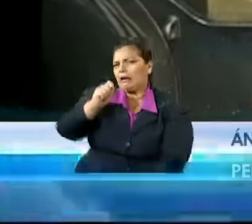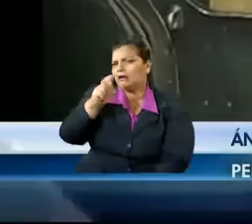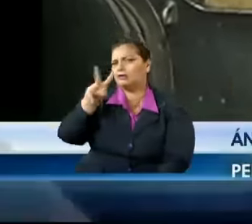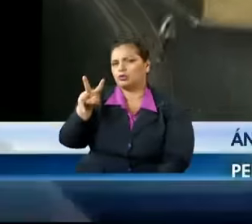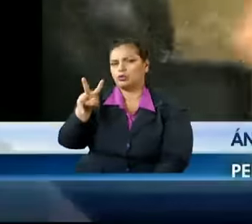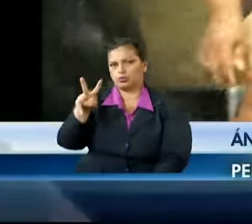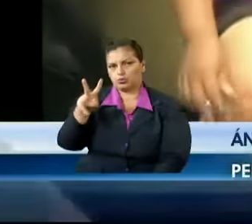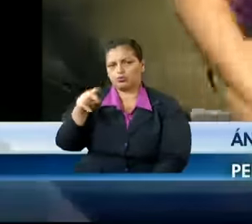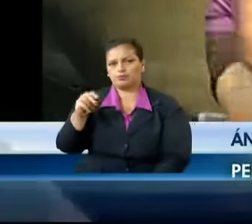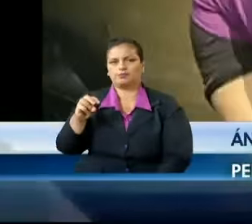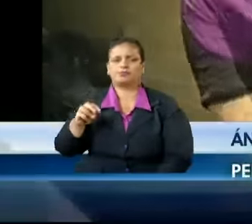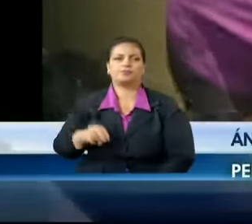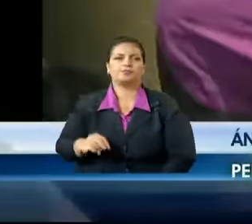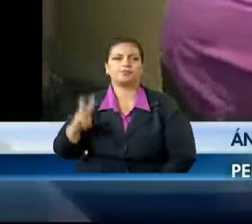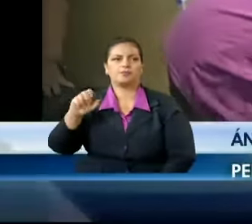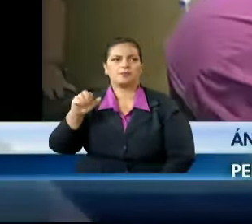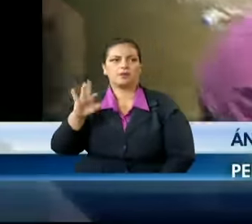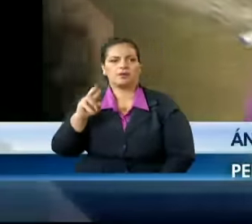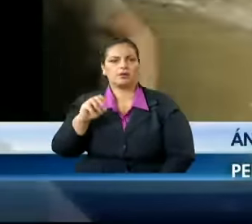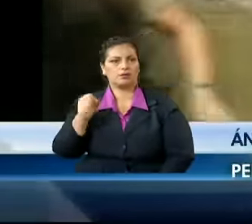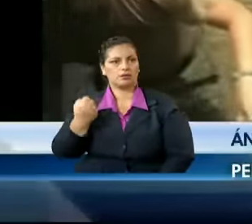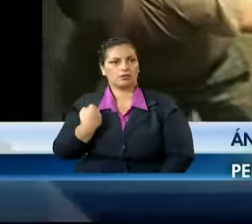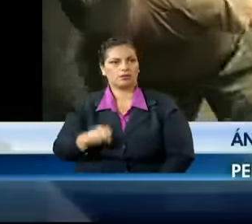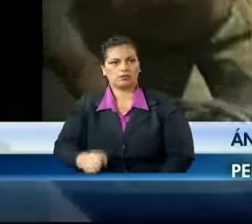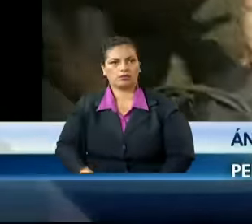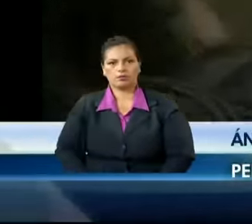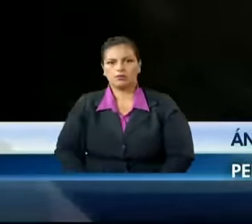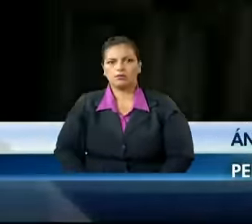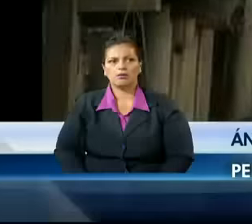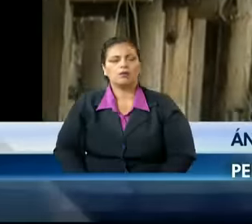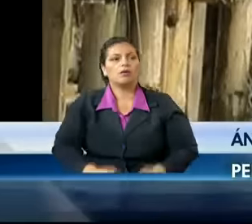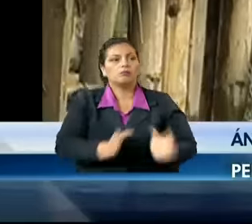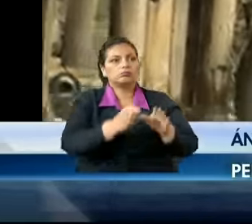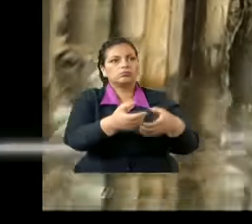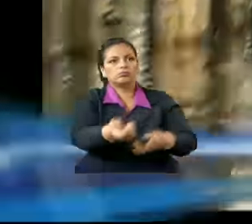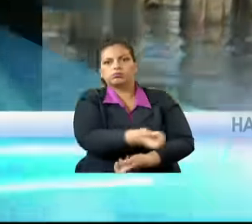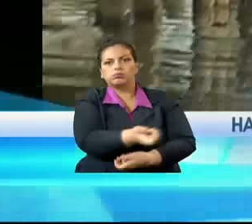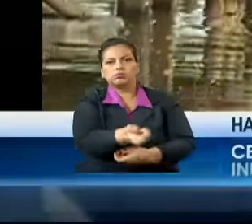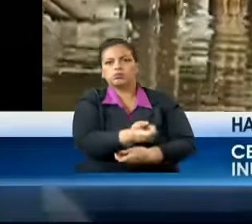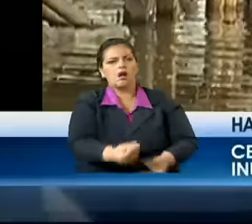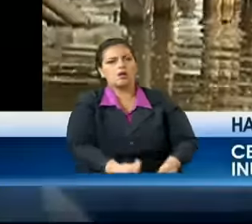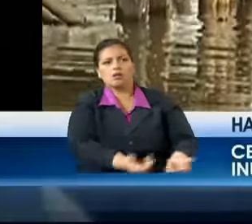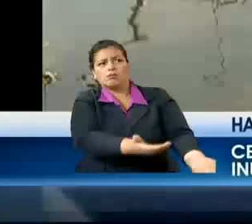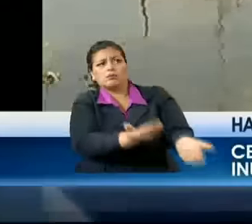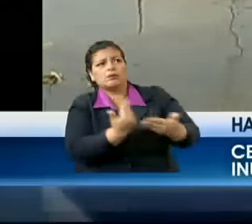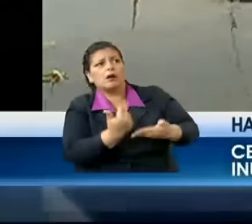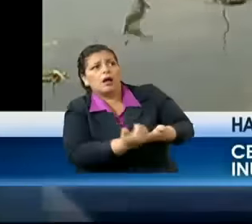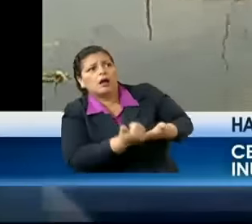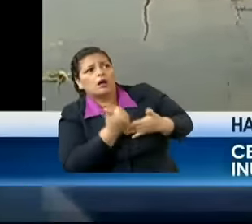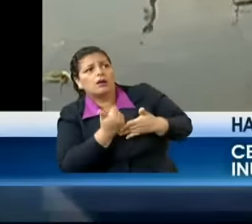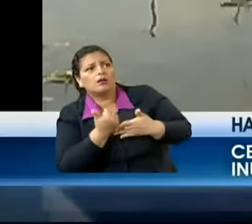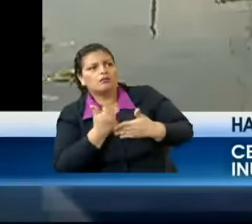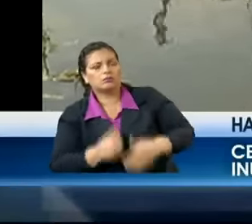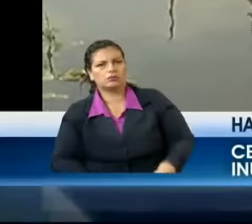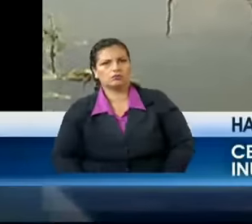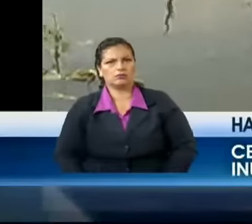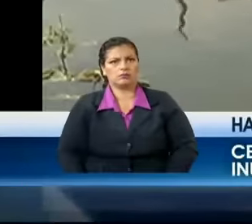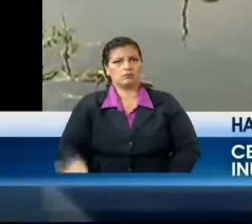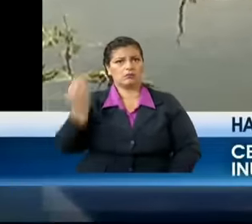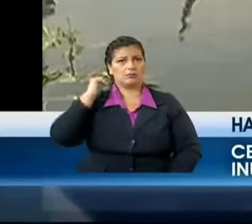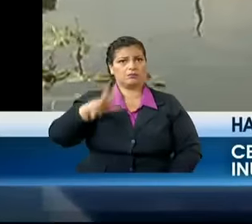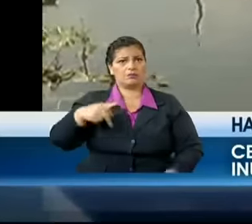vestirnos. Nos sacaron el cuerpo bombero con los botes. La lluvia que cayó el pasado 3 de marzo, aseguran que fue una de las más